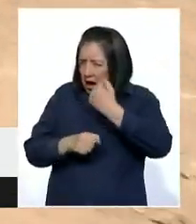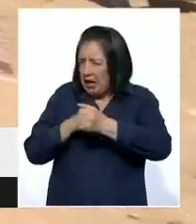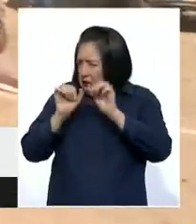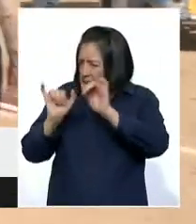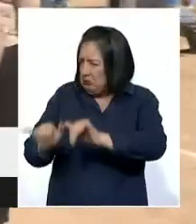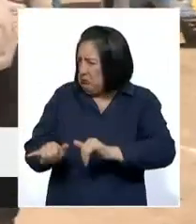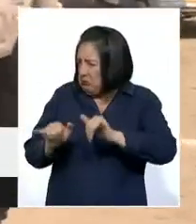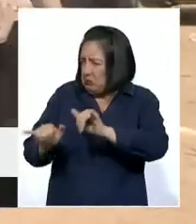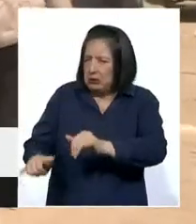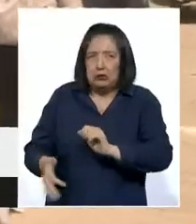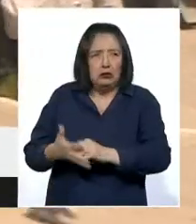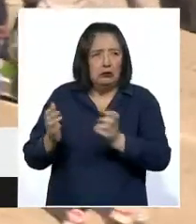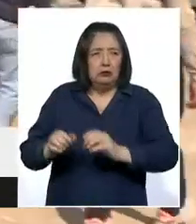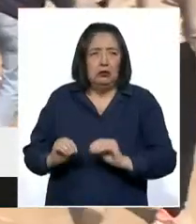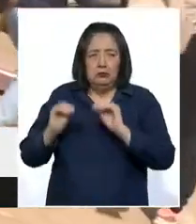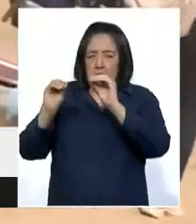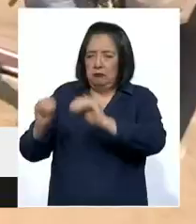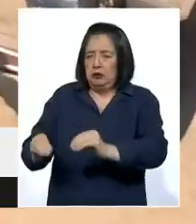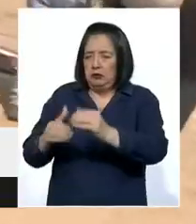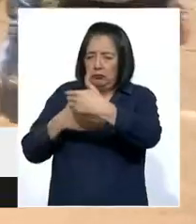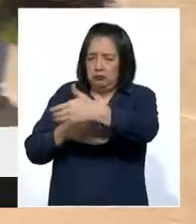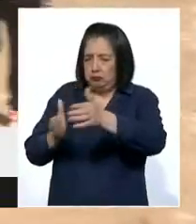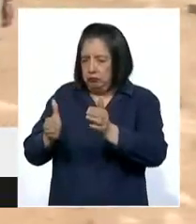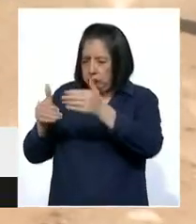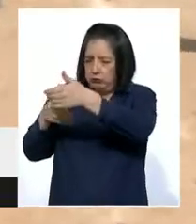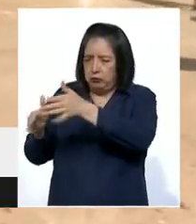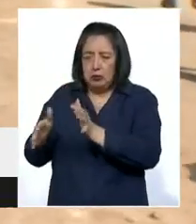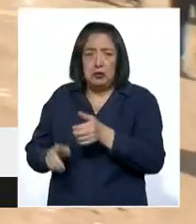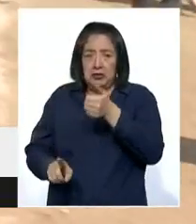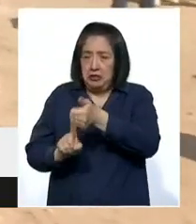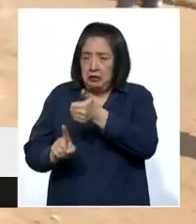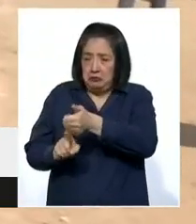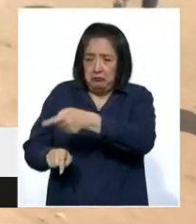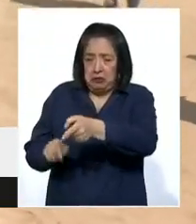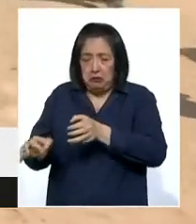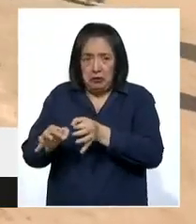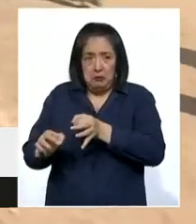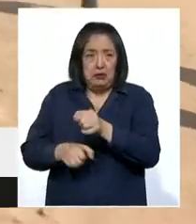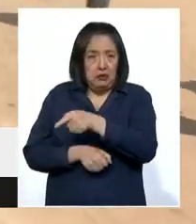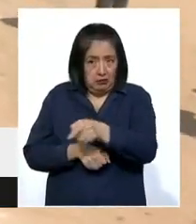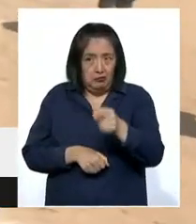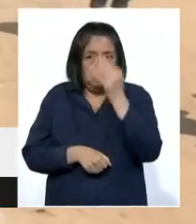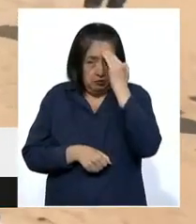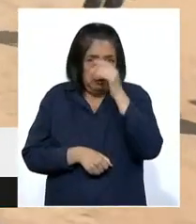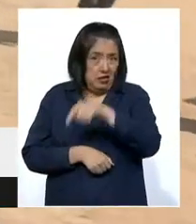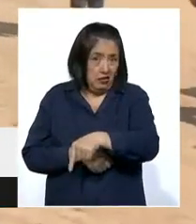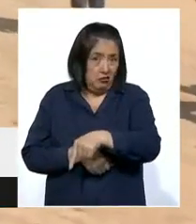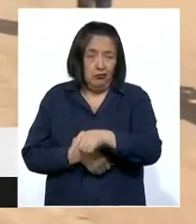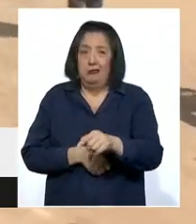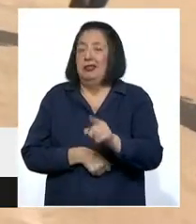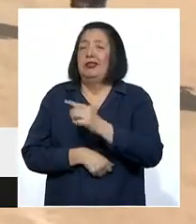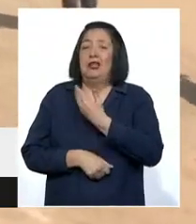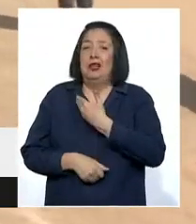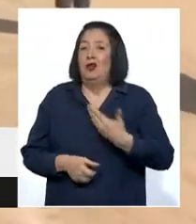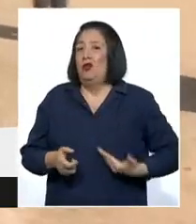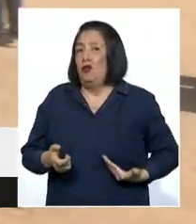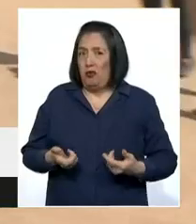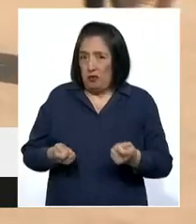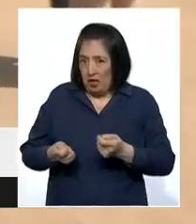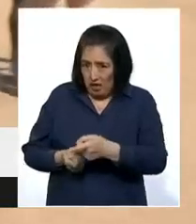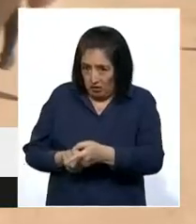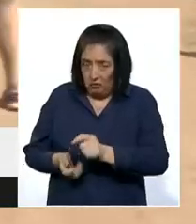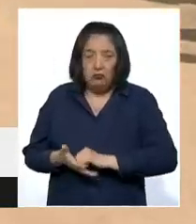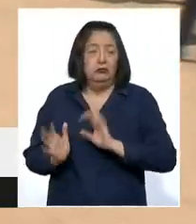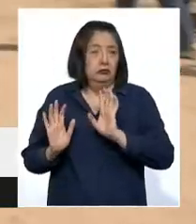y habían colocado módulos y de acuerdo a lo que ellos mismos señalan ellos sabían que esto es propiedad del estado sin embargo